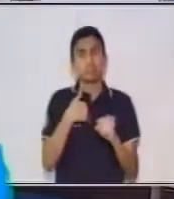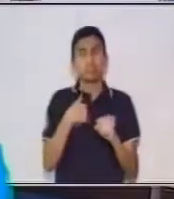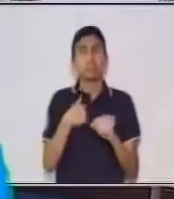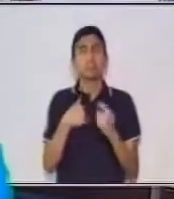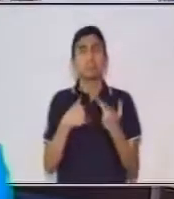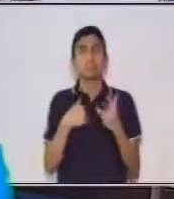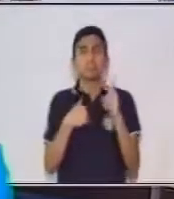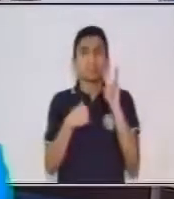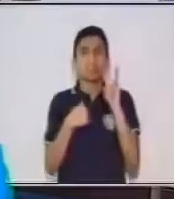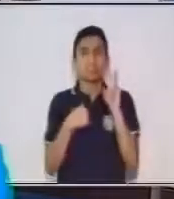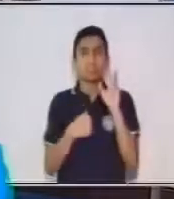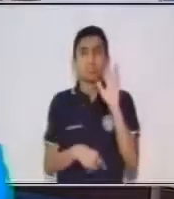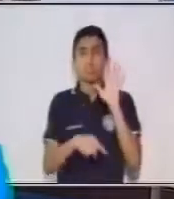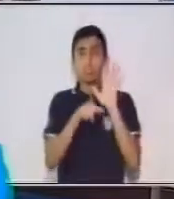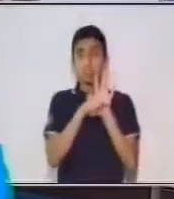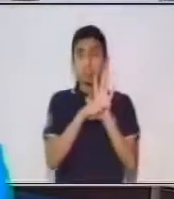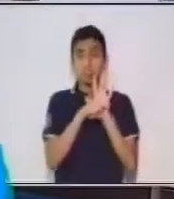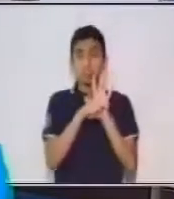den menos